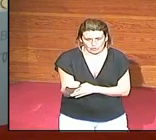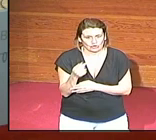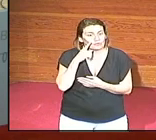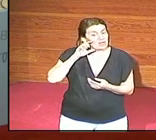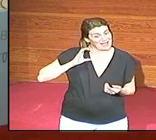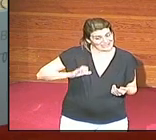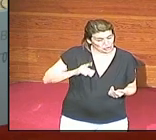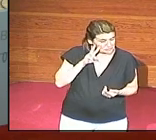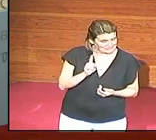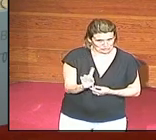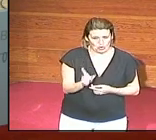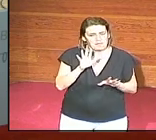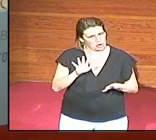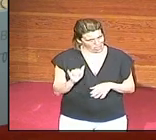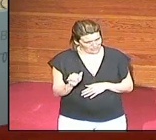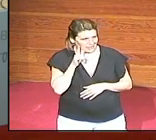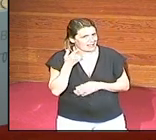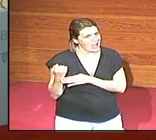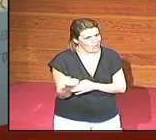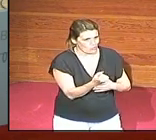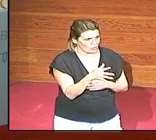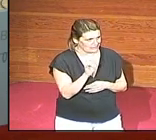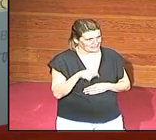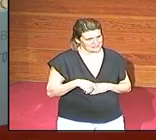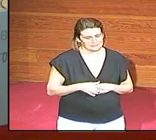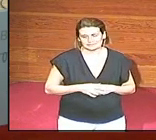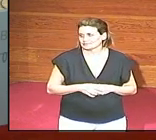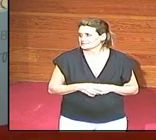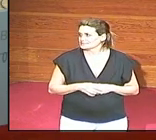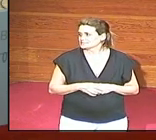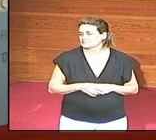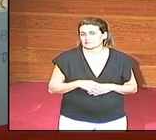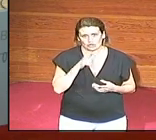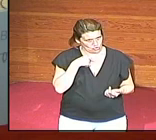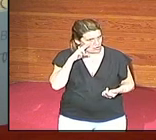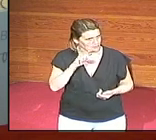tiros ni recibiéndolos. Pues yo los he visto por primera vez en mi vida.